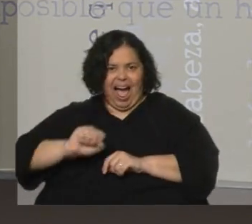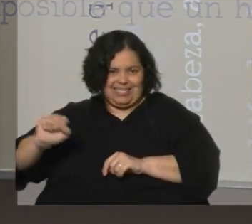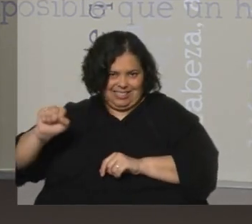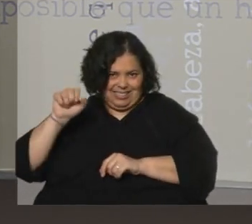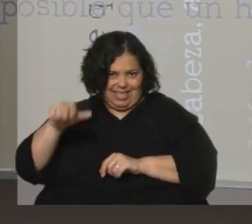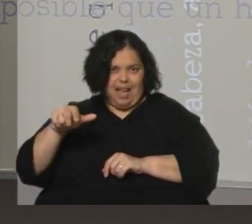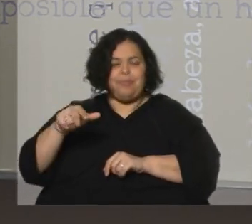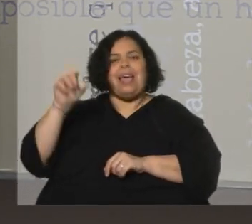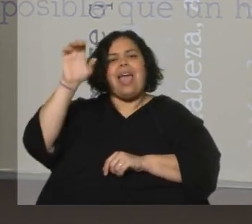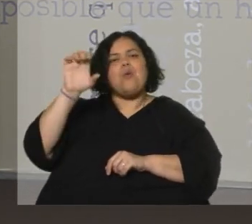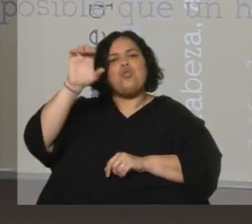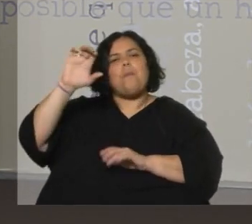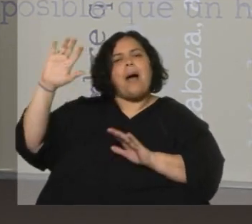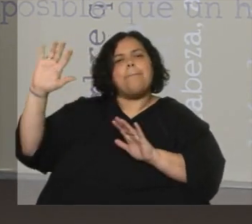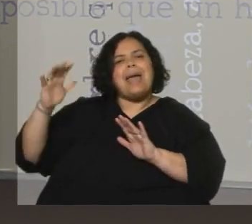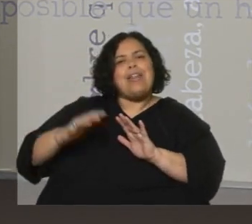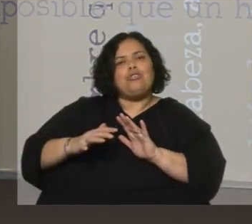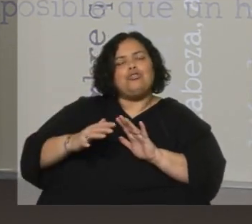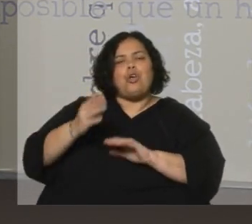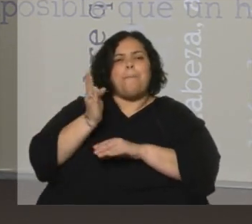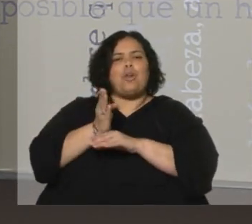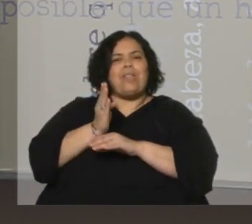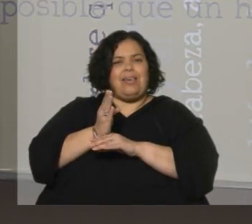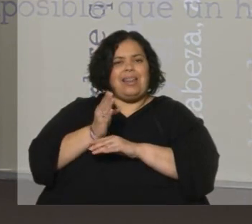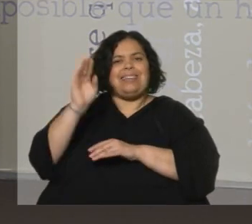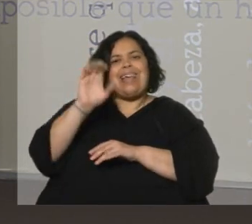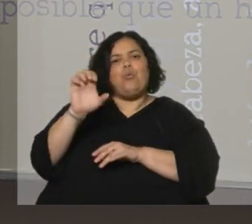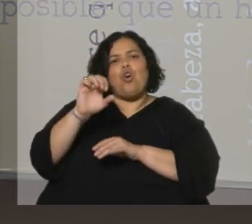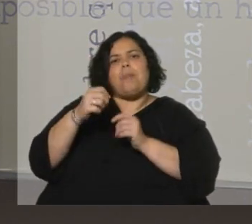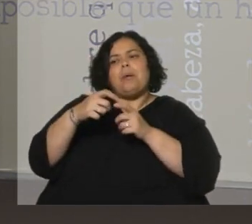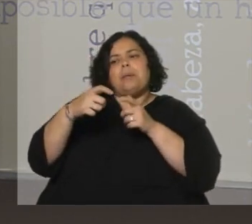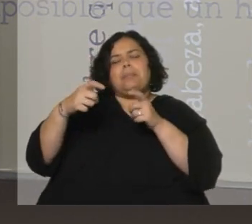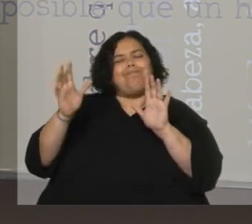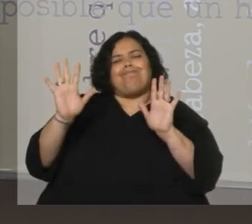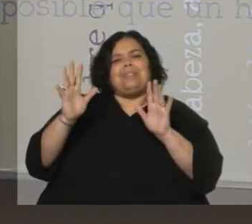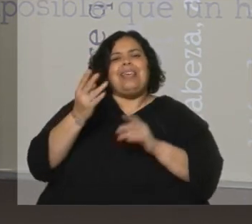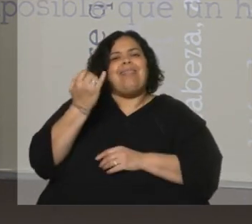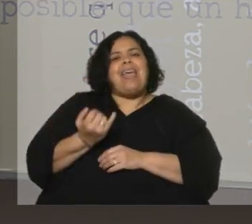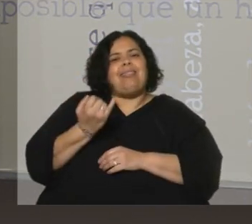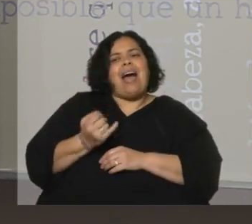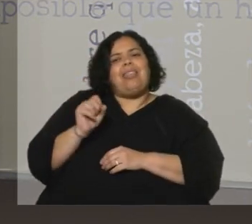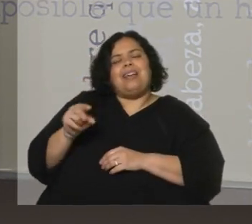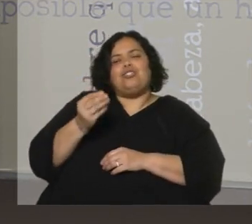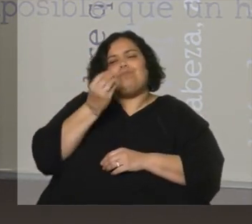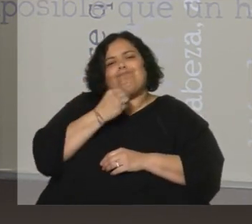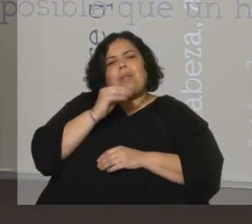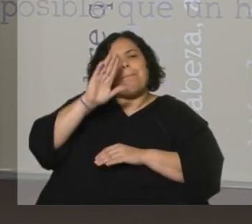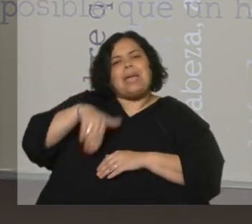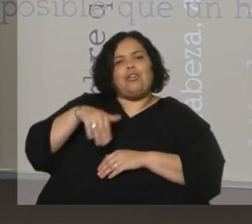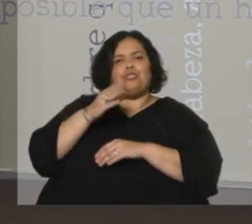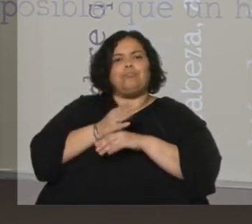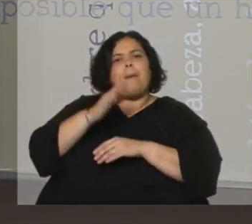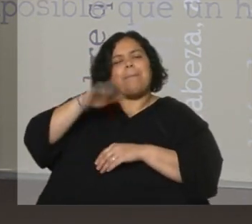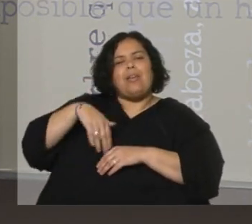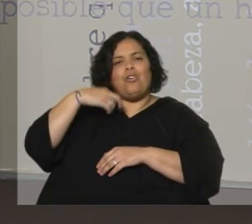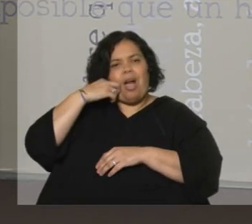bajando su su nivel de consumo de proteína este Europa no crece mucho en población y su dieta está está reduciendo la proteína en esos países hay mucha gente que